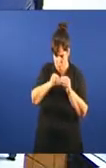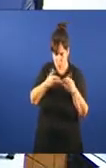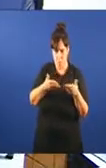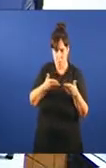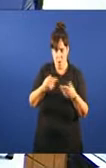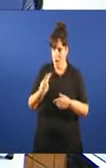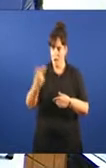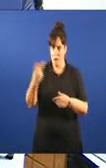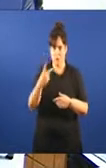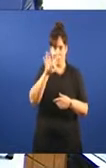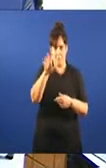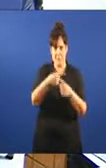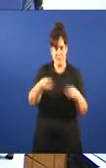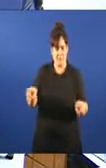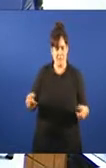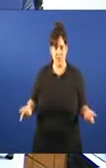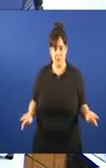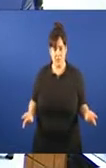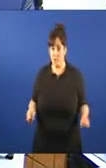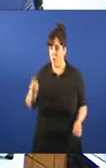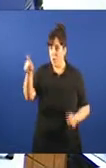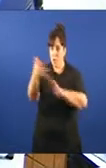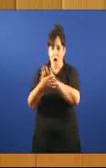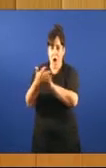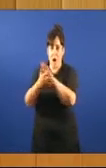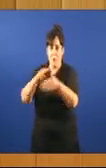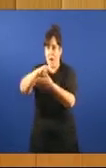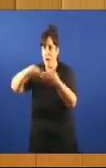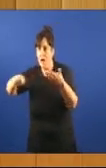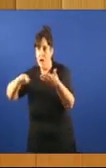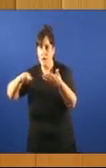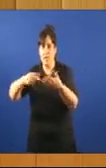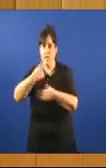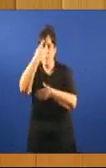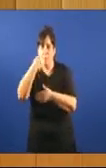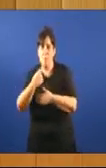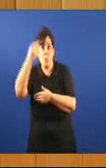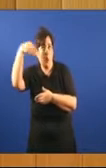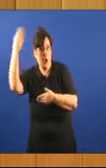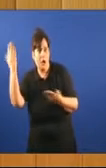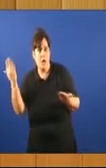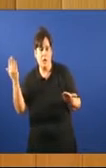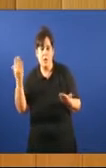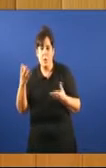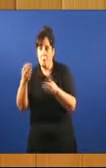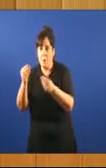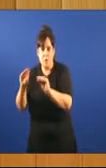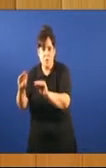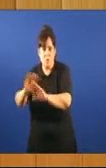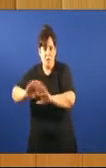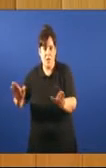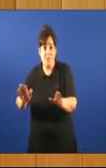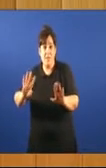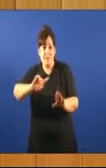vostede. Eu non vivo nesa Galiza virtual que só existe nos seus papéis. Mentre se